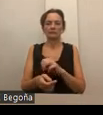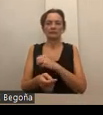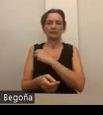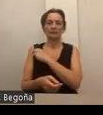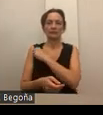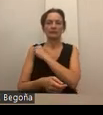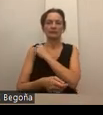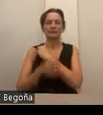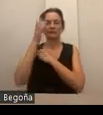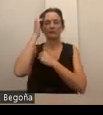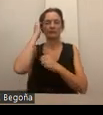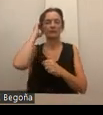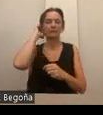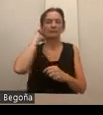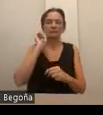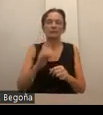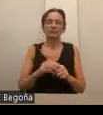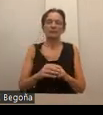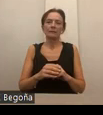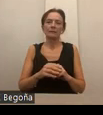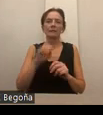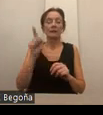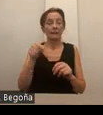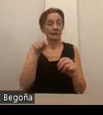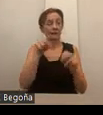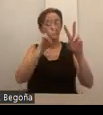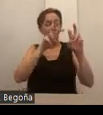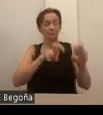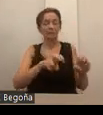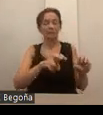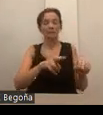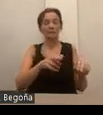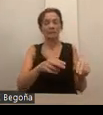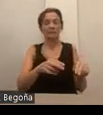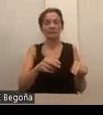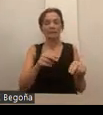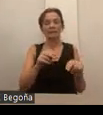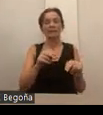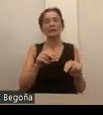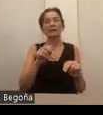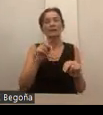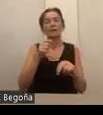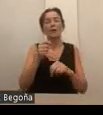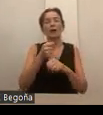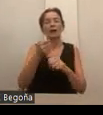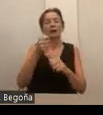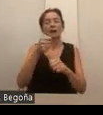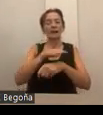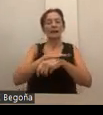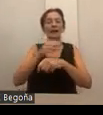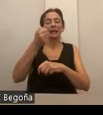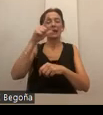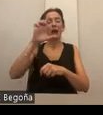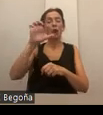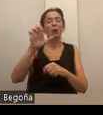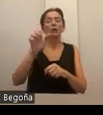En este estudio, el gel de aloe vera, a través de los fitoesteroles, produjo un aumento del tejido adiposo marrón. El tejido adiposo marrón